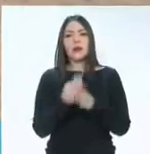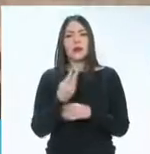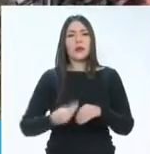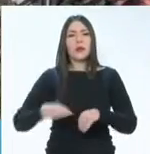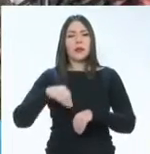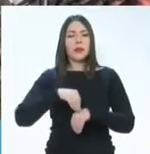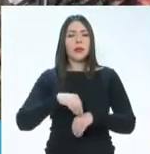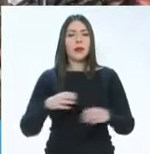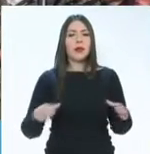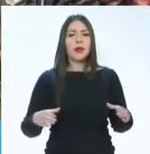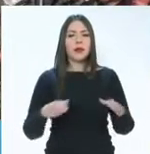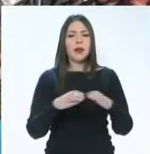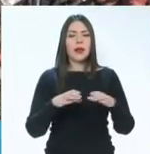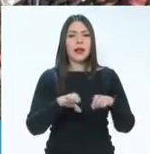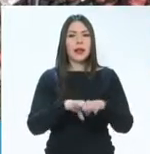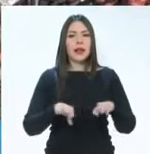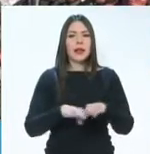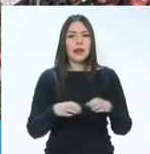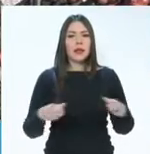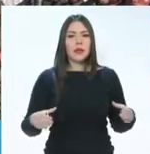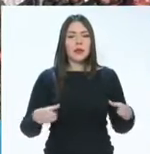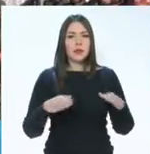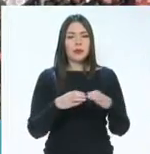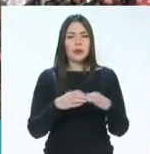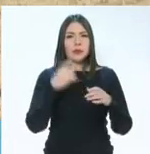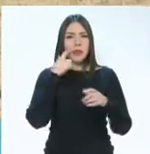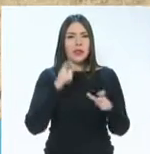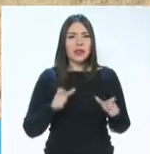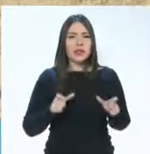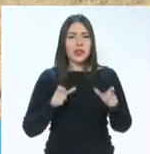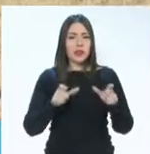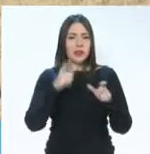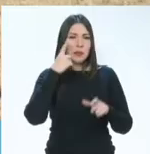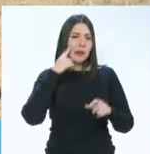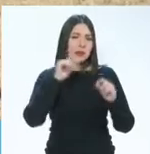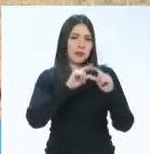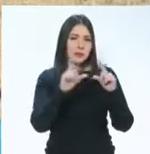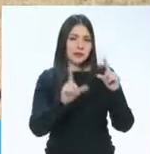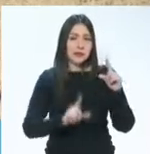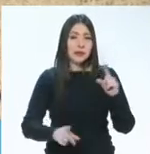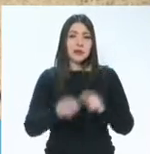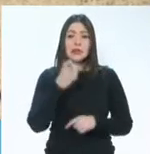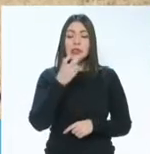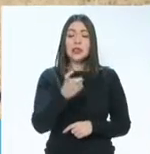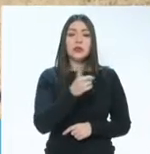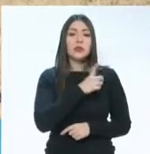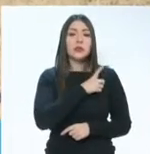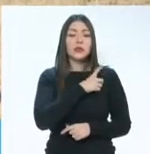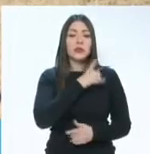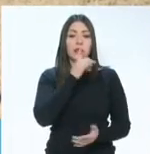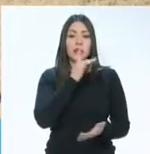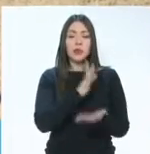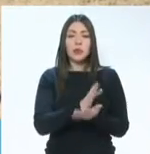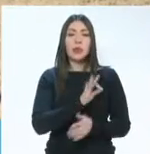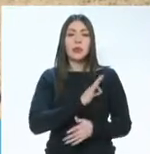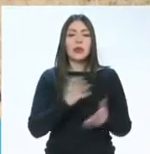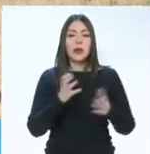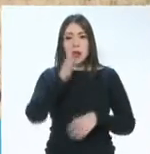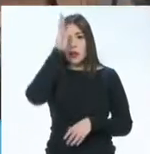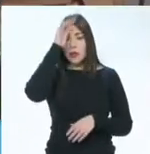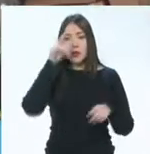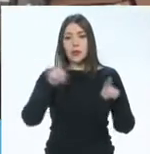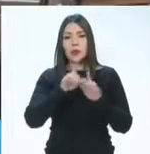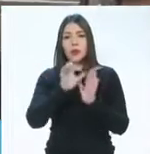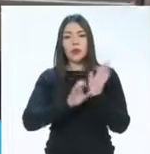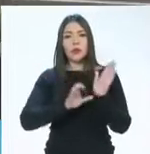dicha Guardia Nacional. Pero esto solo lo puede hacer en los términos de la Constitución